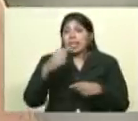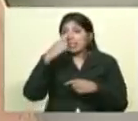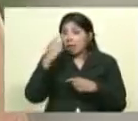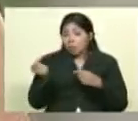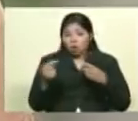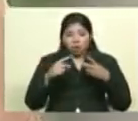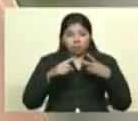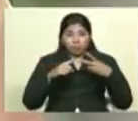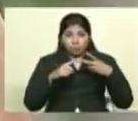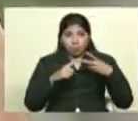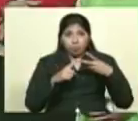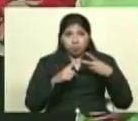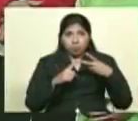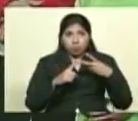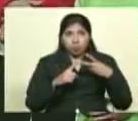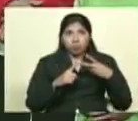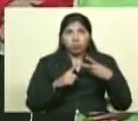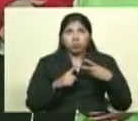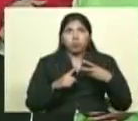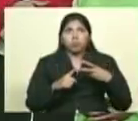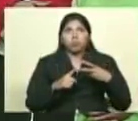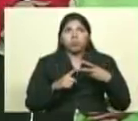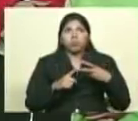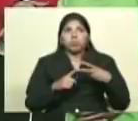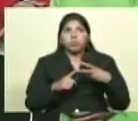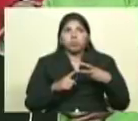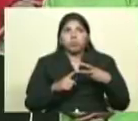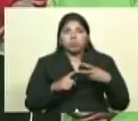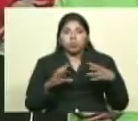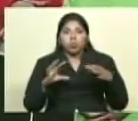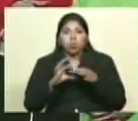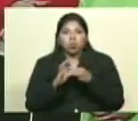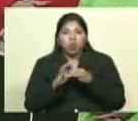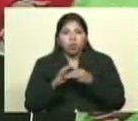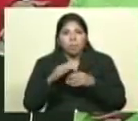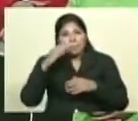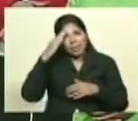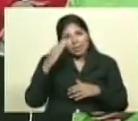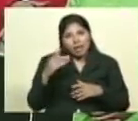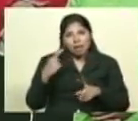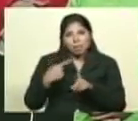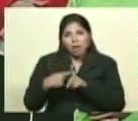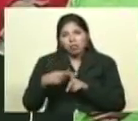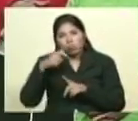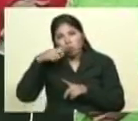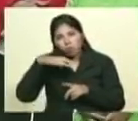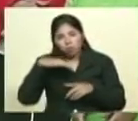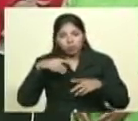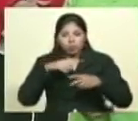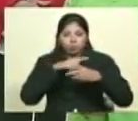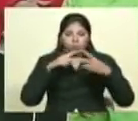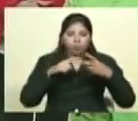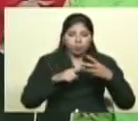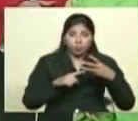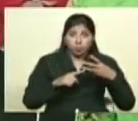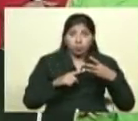el general del pueblo soberano. La unión cívico-militar. Y Simón Bolívar, el líder.